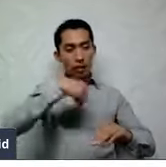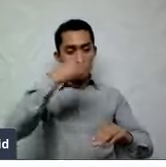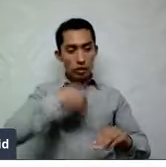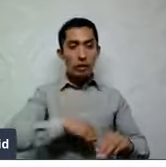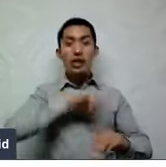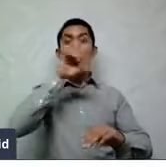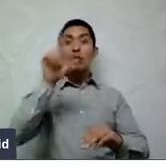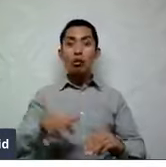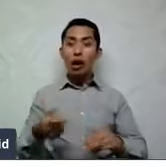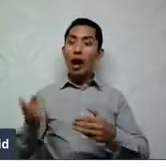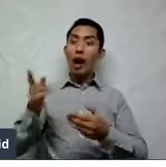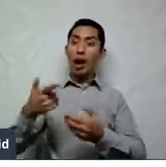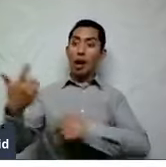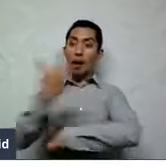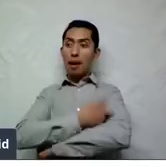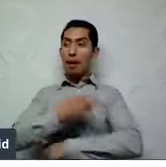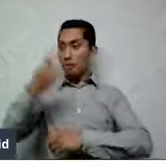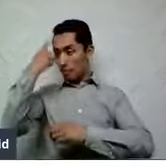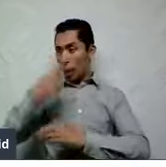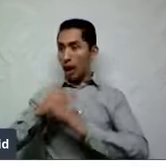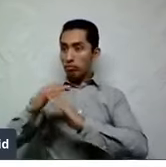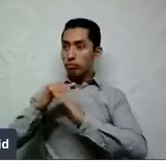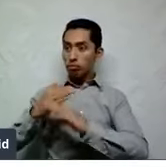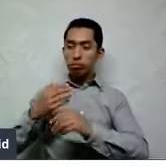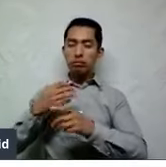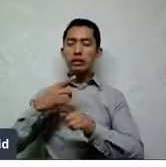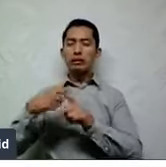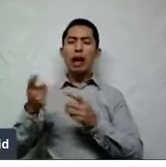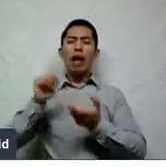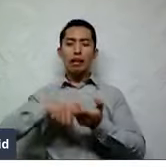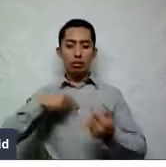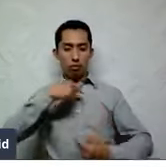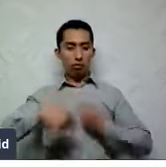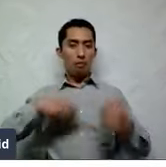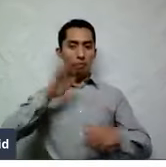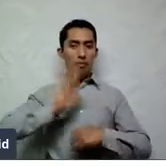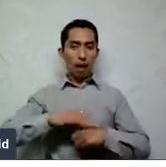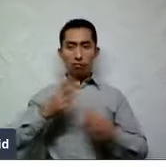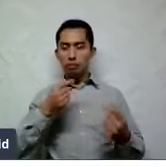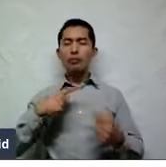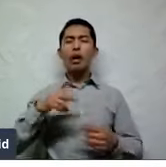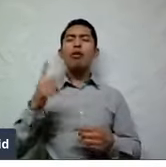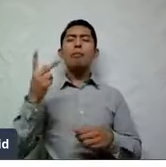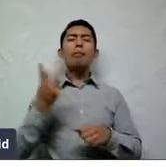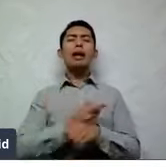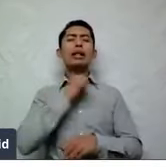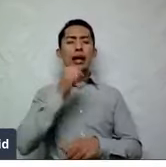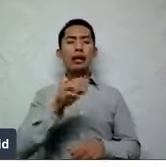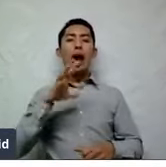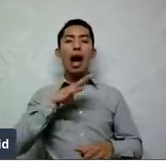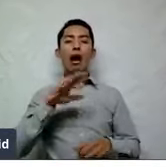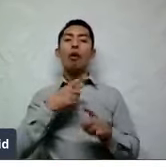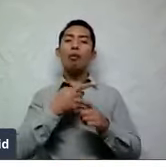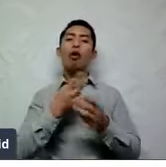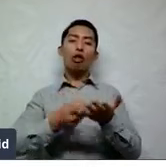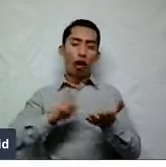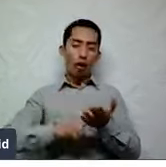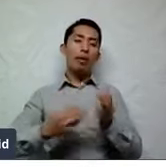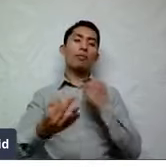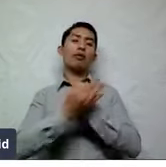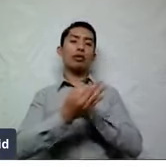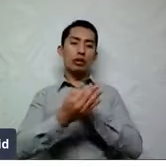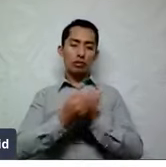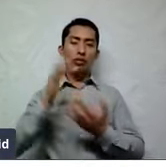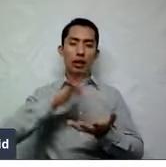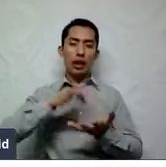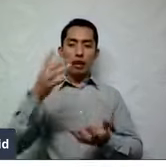generando protección contra el de la influenza. Entonces no pasa nada, pero es una protección nada más adicional.